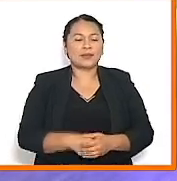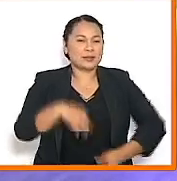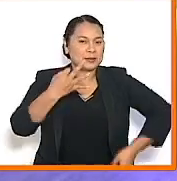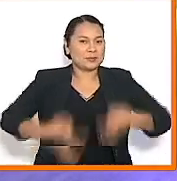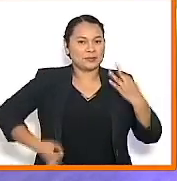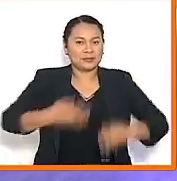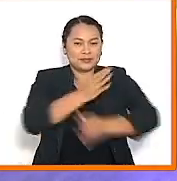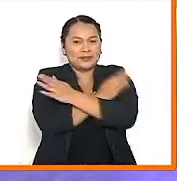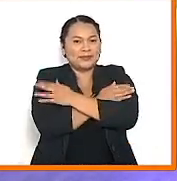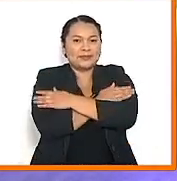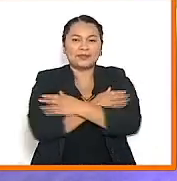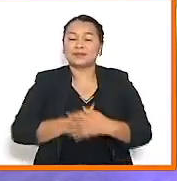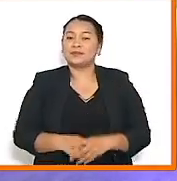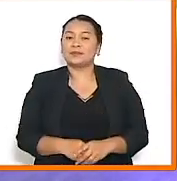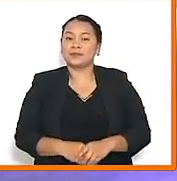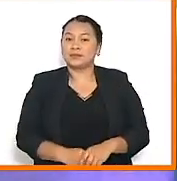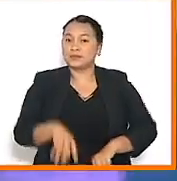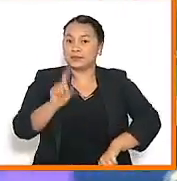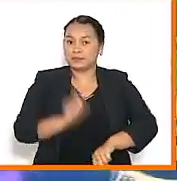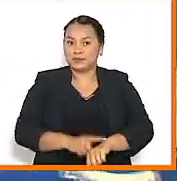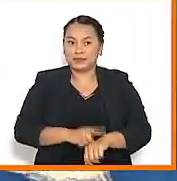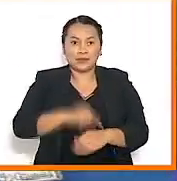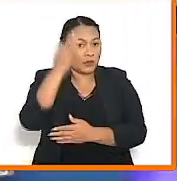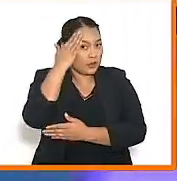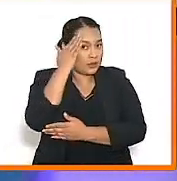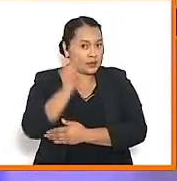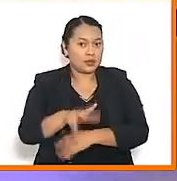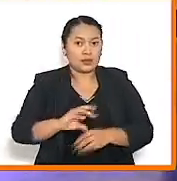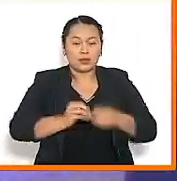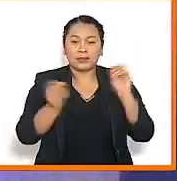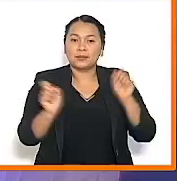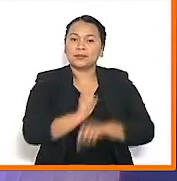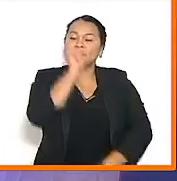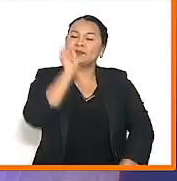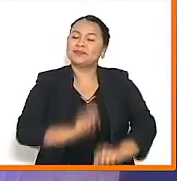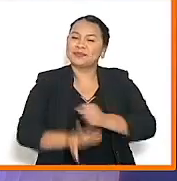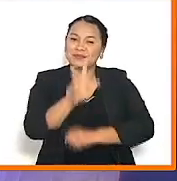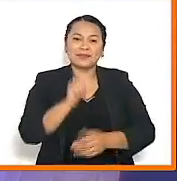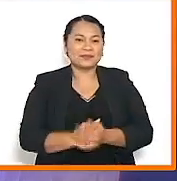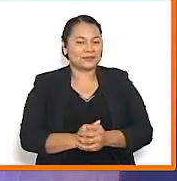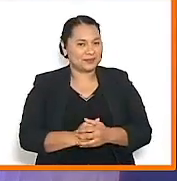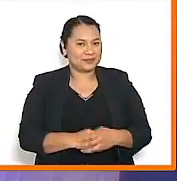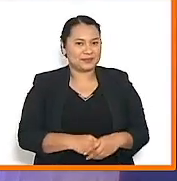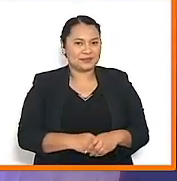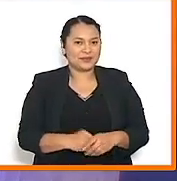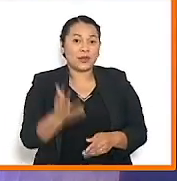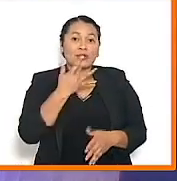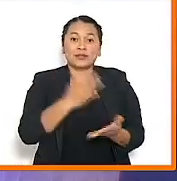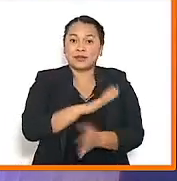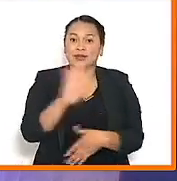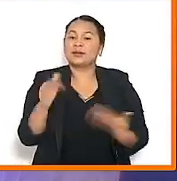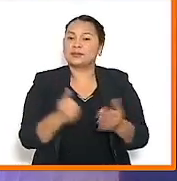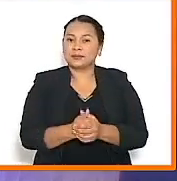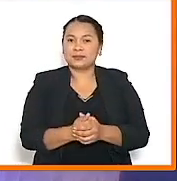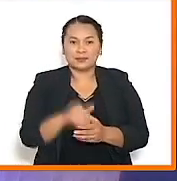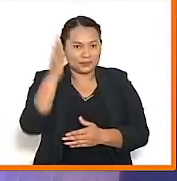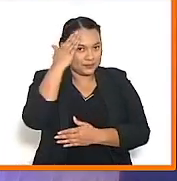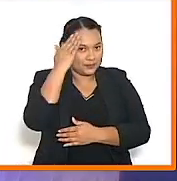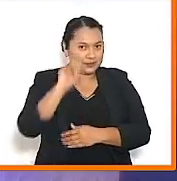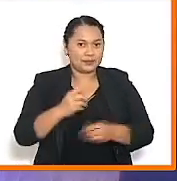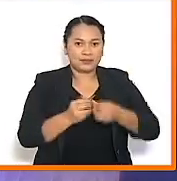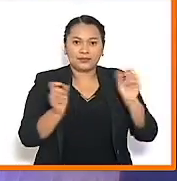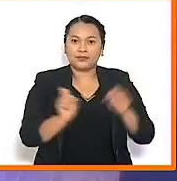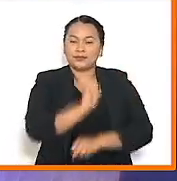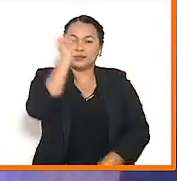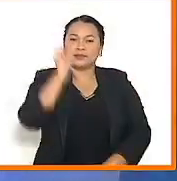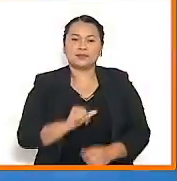Muchas felicidades. Llegó el momento de conocer tus tres afortunados números ganadores junto a Pega 3. Te deseo mucha suerte, porque tu primer número favorece